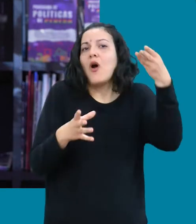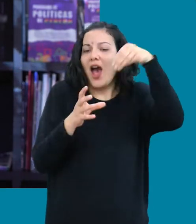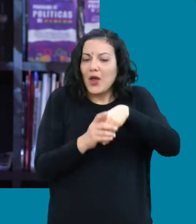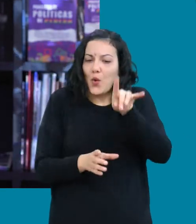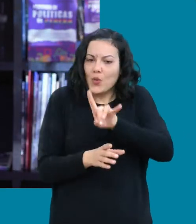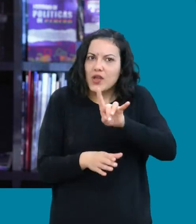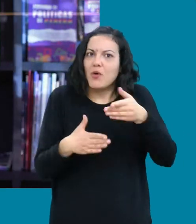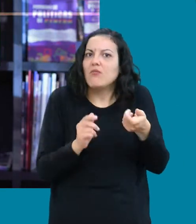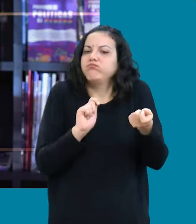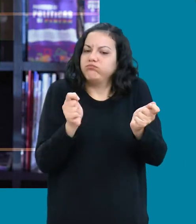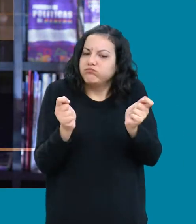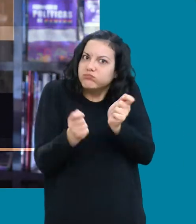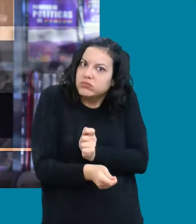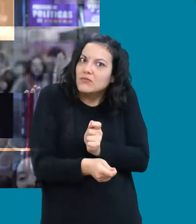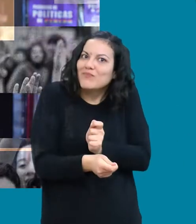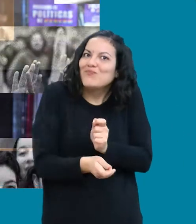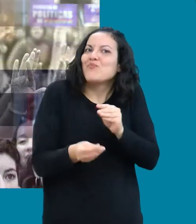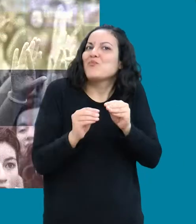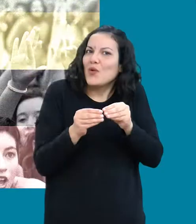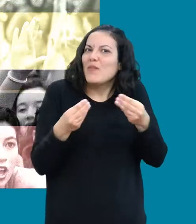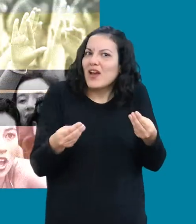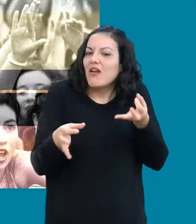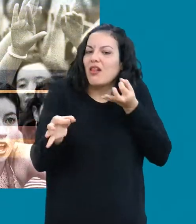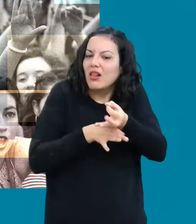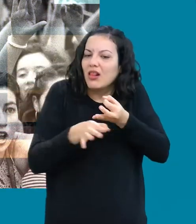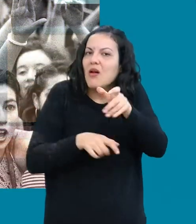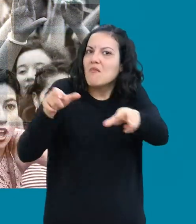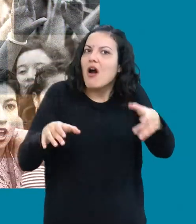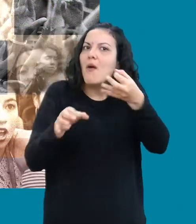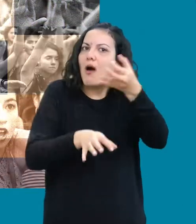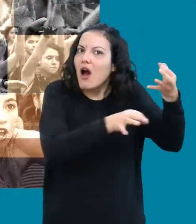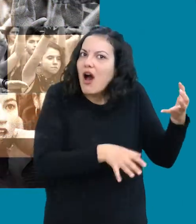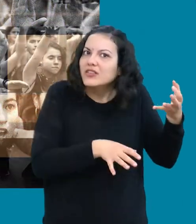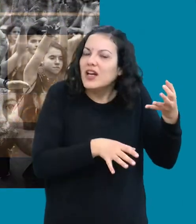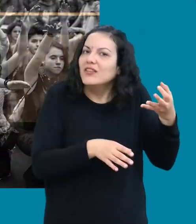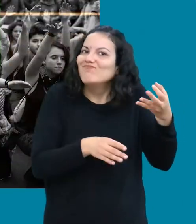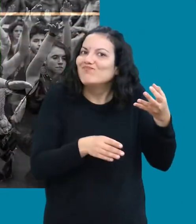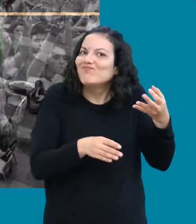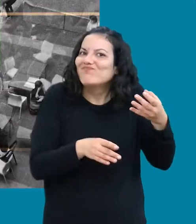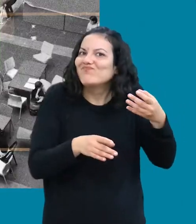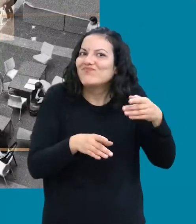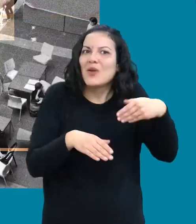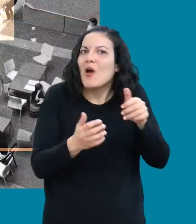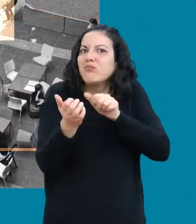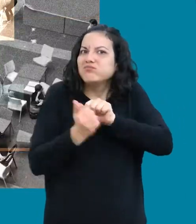las universidades, pero el problema es que seguimos formando profesionales que muchas veces